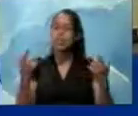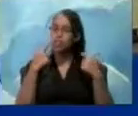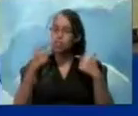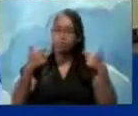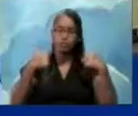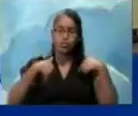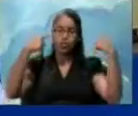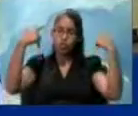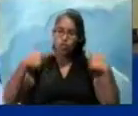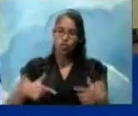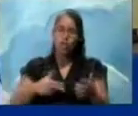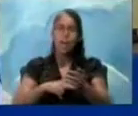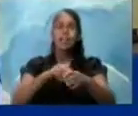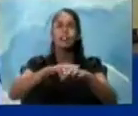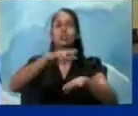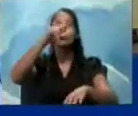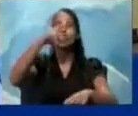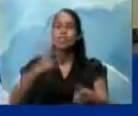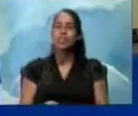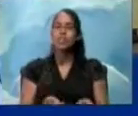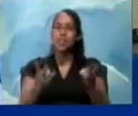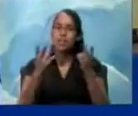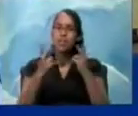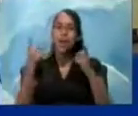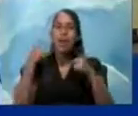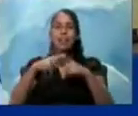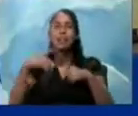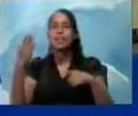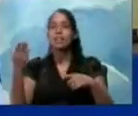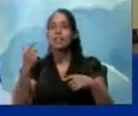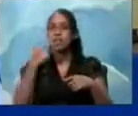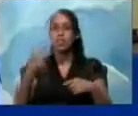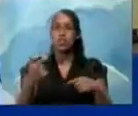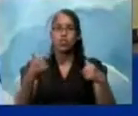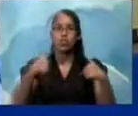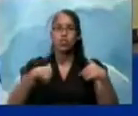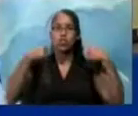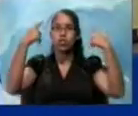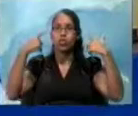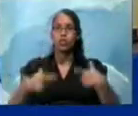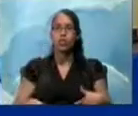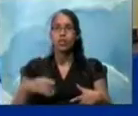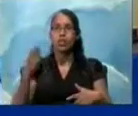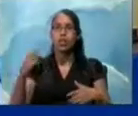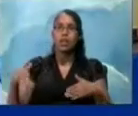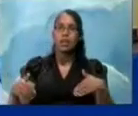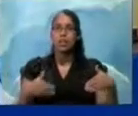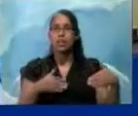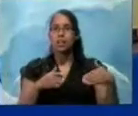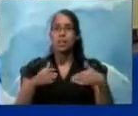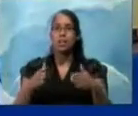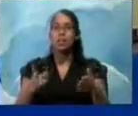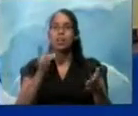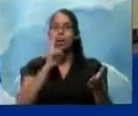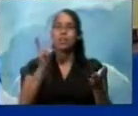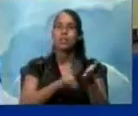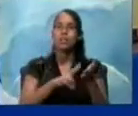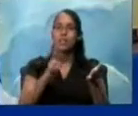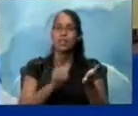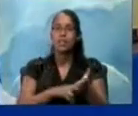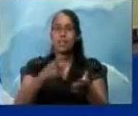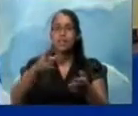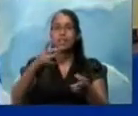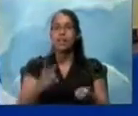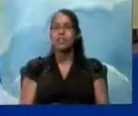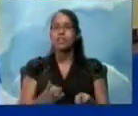la resurrección y la vida. Aquel que dijo: yo soy el camino, la verdad y